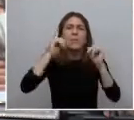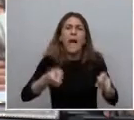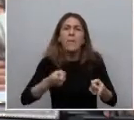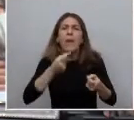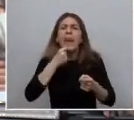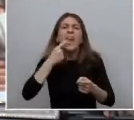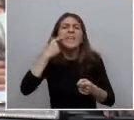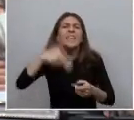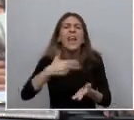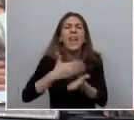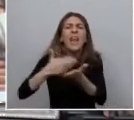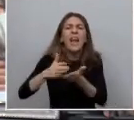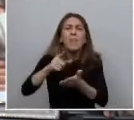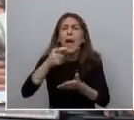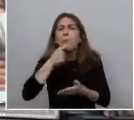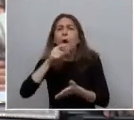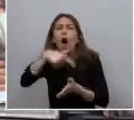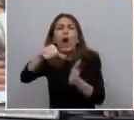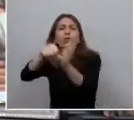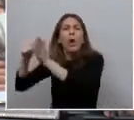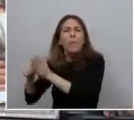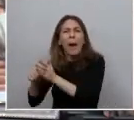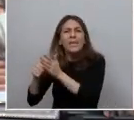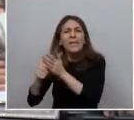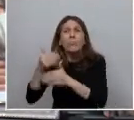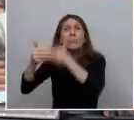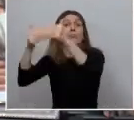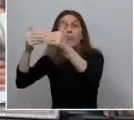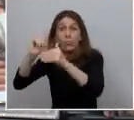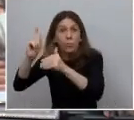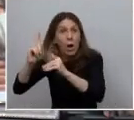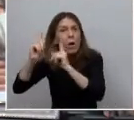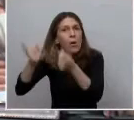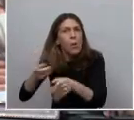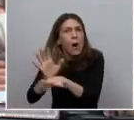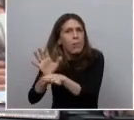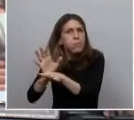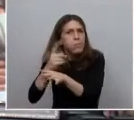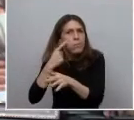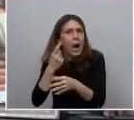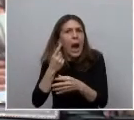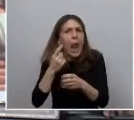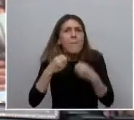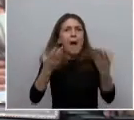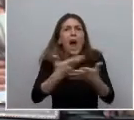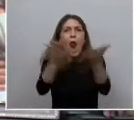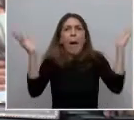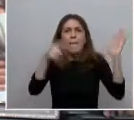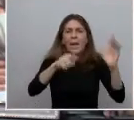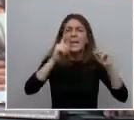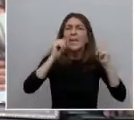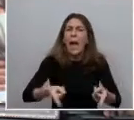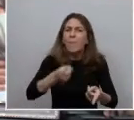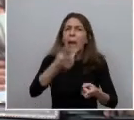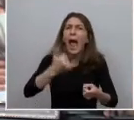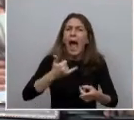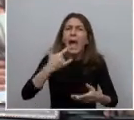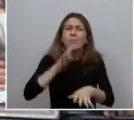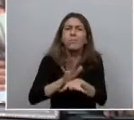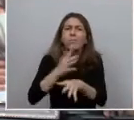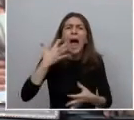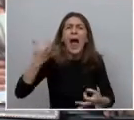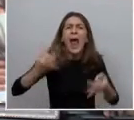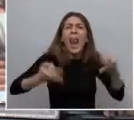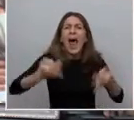a los países de renta media para mejorar nuestro medio ambiente. También reconfiguración de los análisis